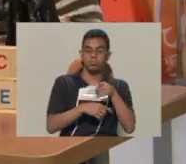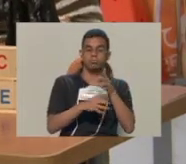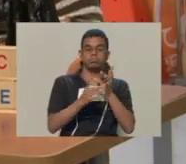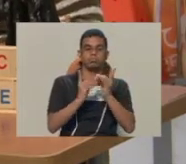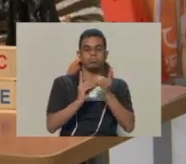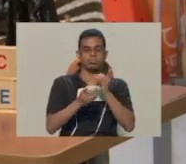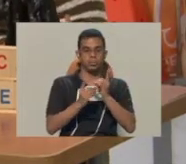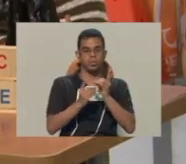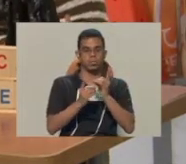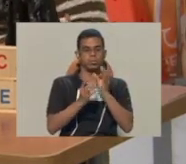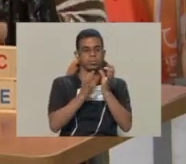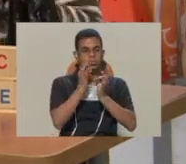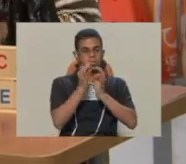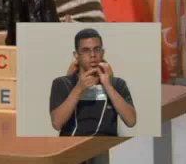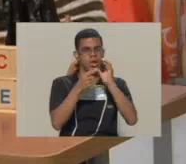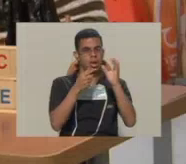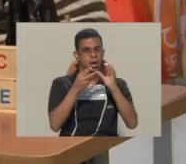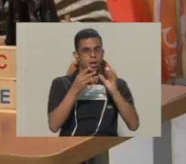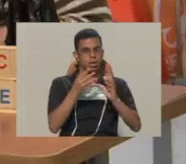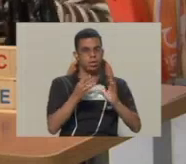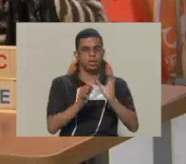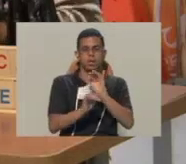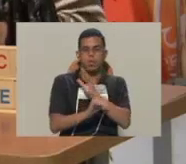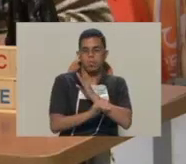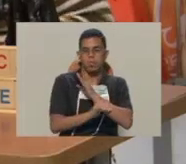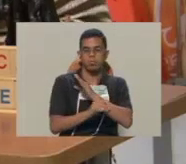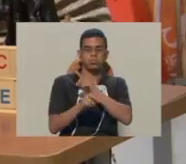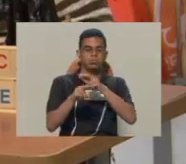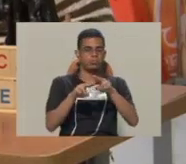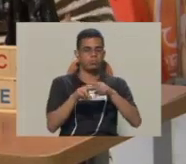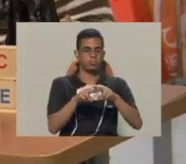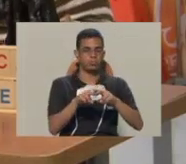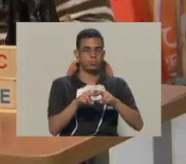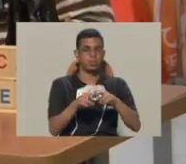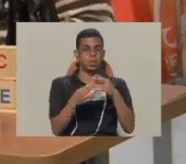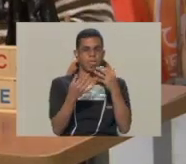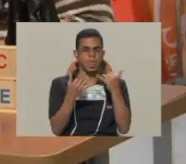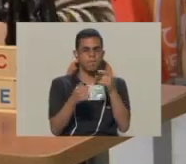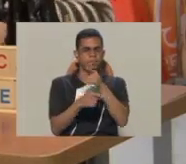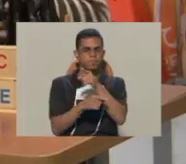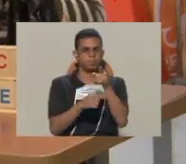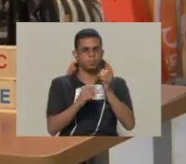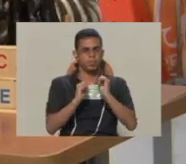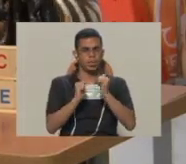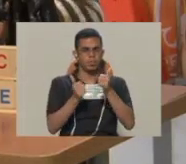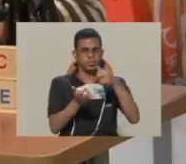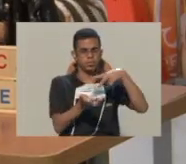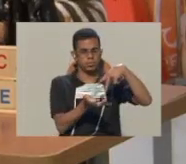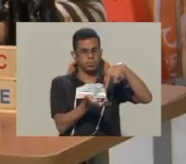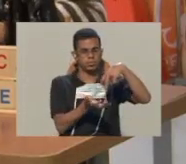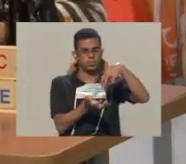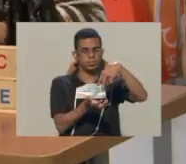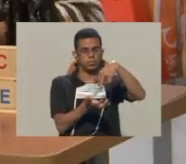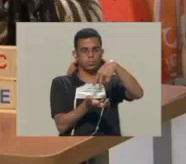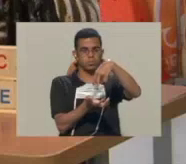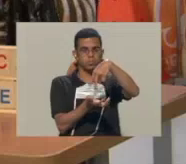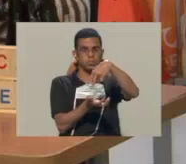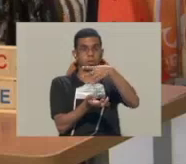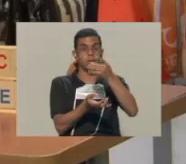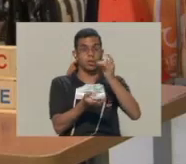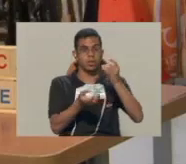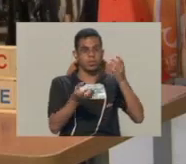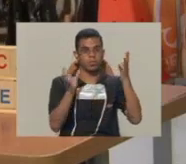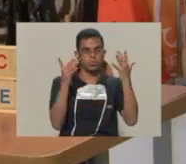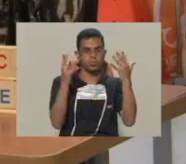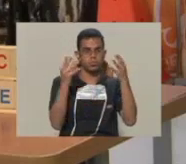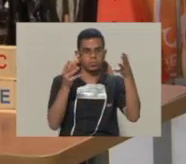depender, de, como les dije anteriormente, de las características de nuestros niños, ¿verdad? Cuando ya ellos comiencen con la marcha, los tenemos